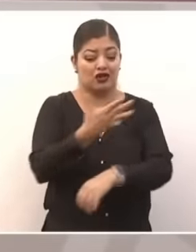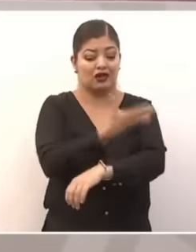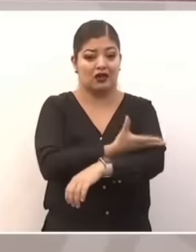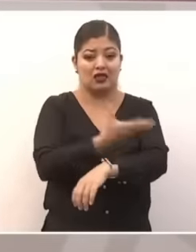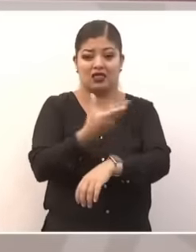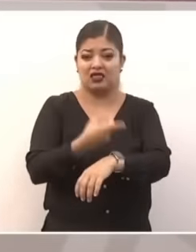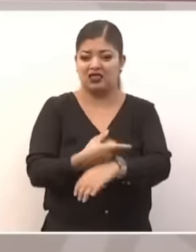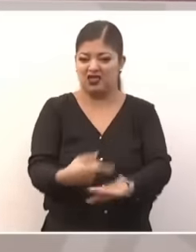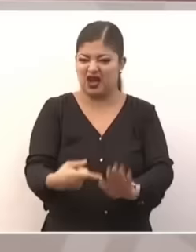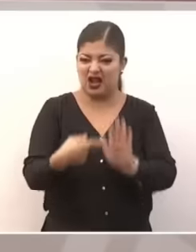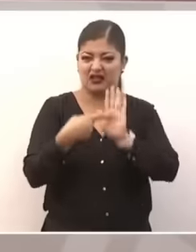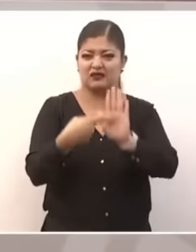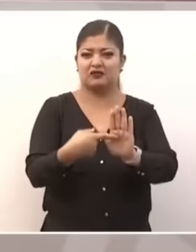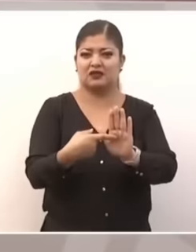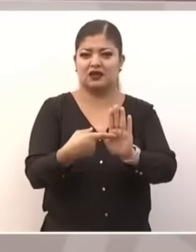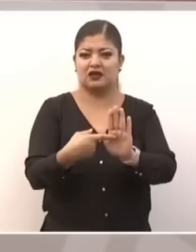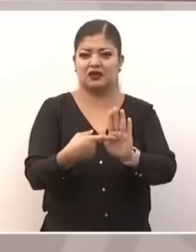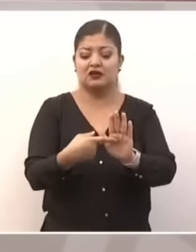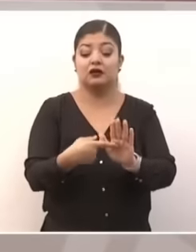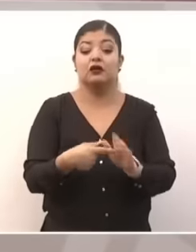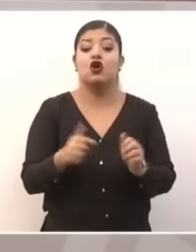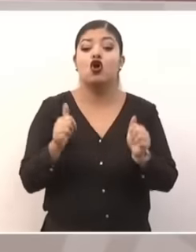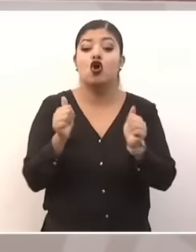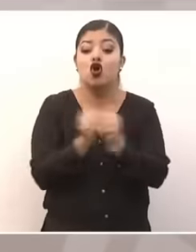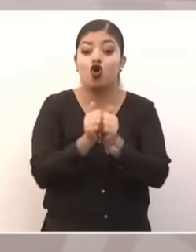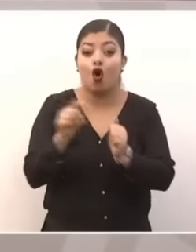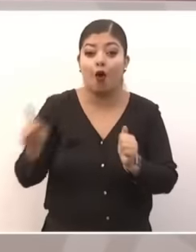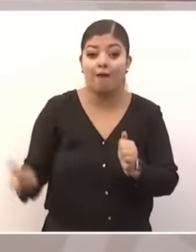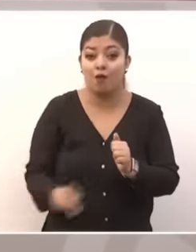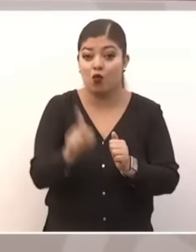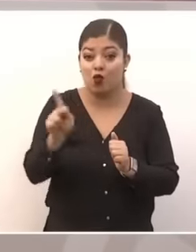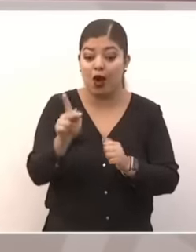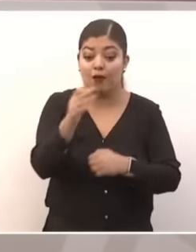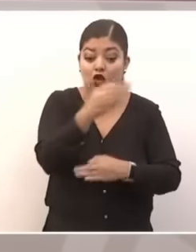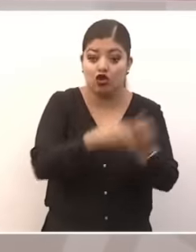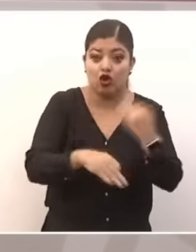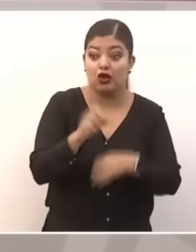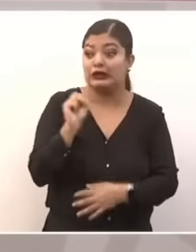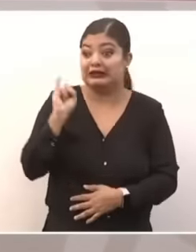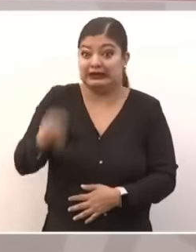es con el pueblo todos, sin el pueblo.